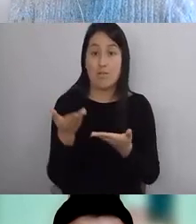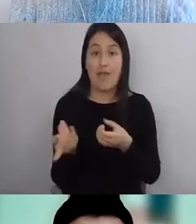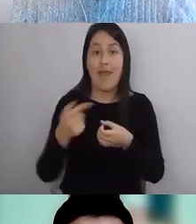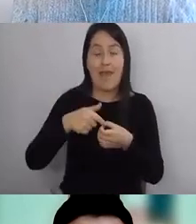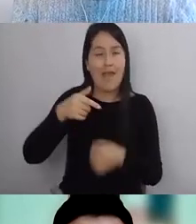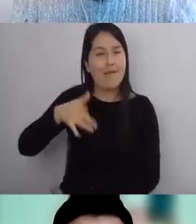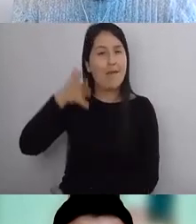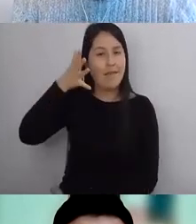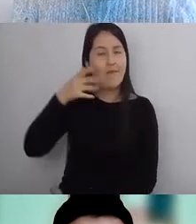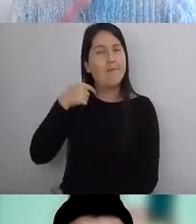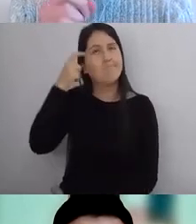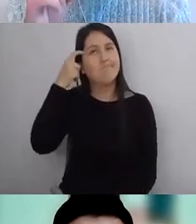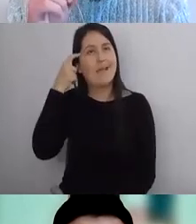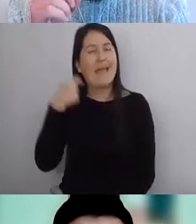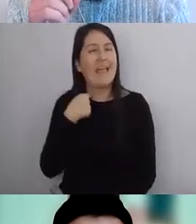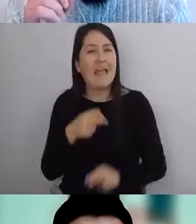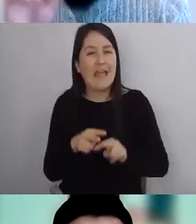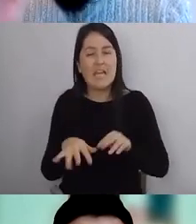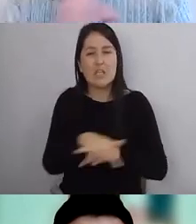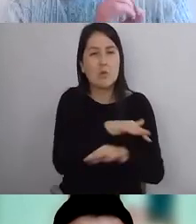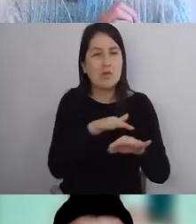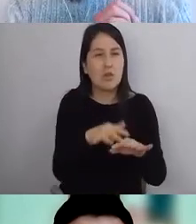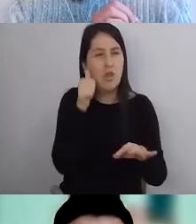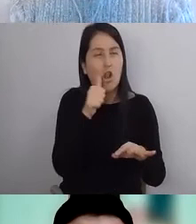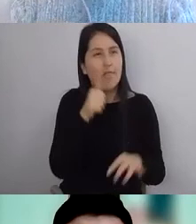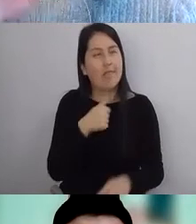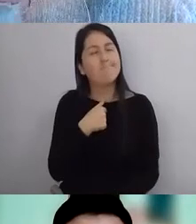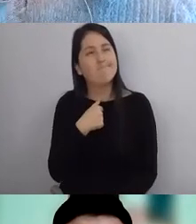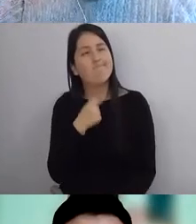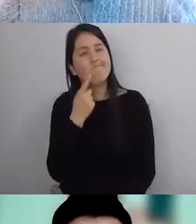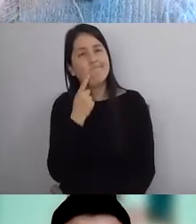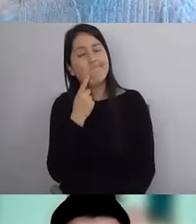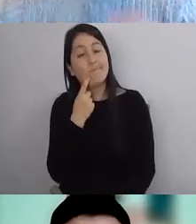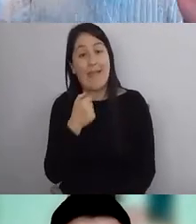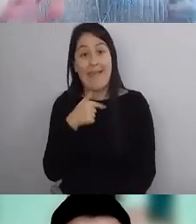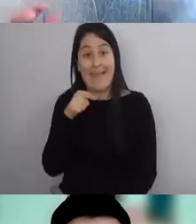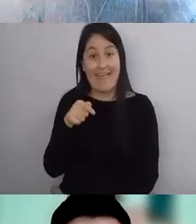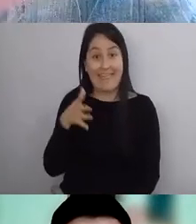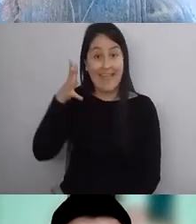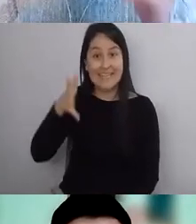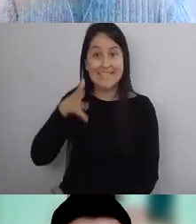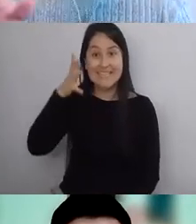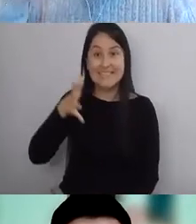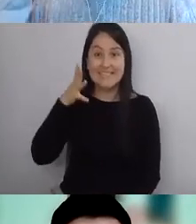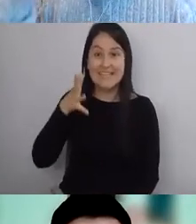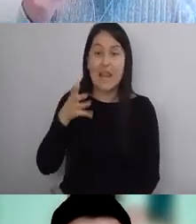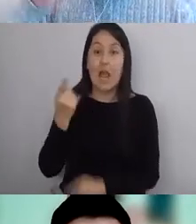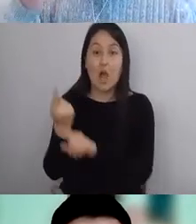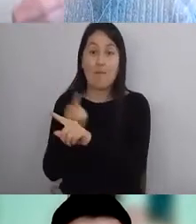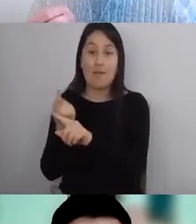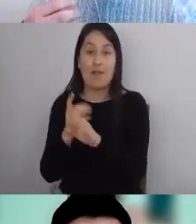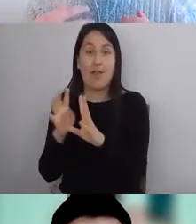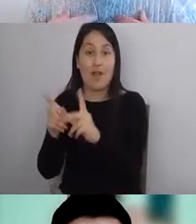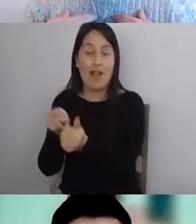piensen en esos hechos cotidianos, que al salir de esta charla, cuando vayan a, no sé, hablar con su familia, empiecen a